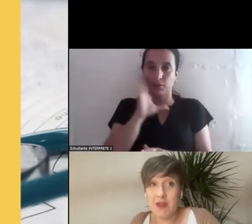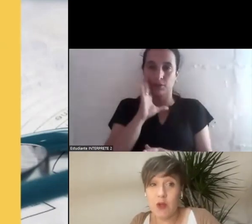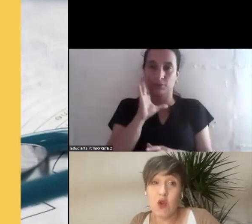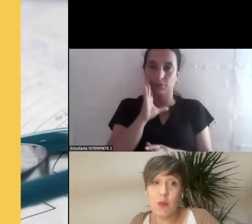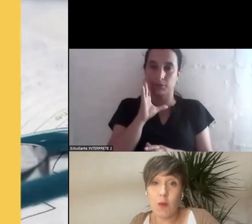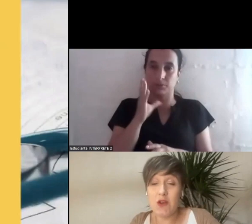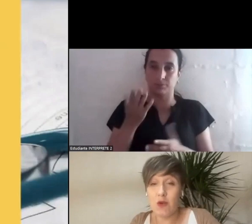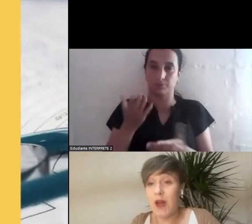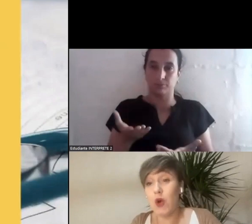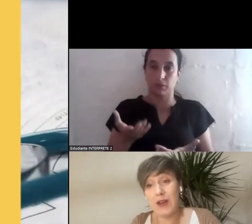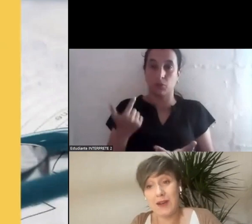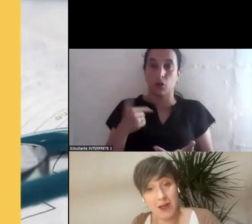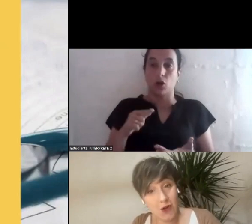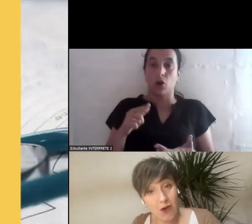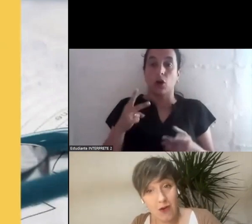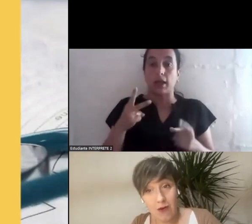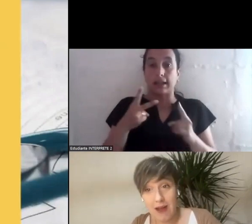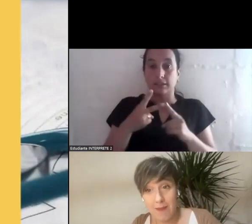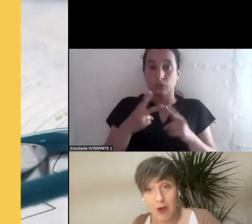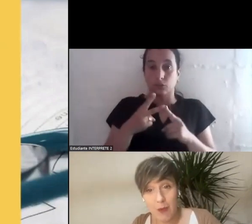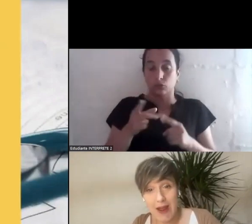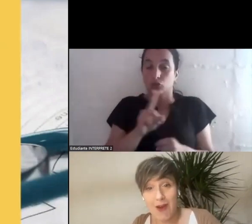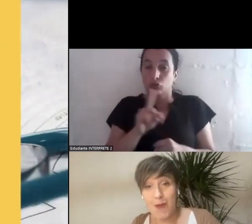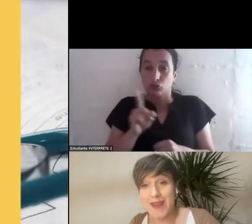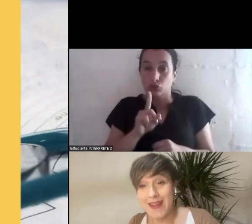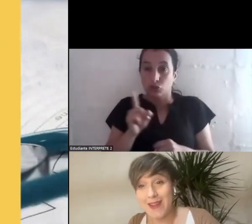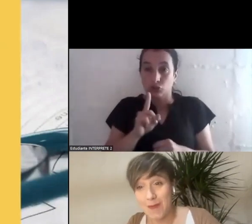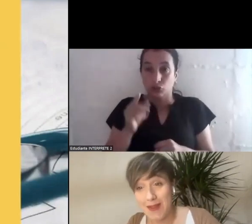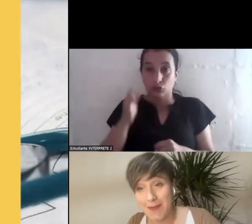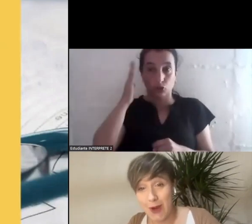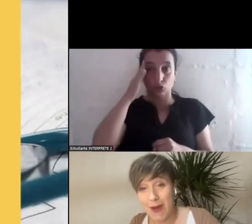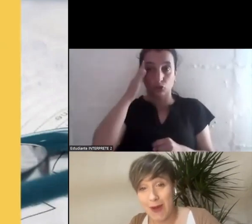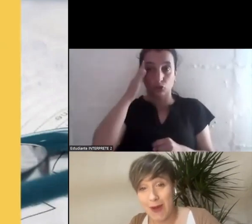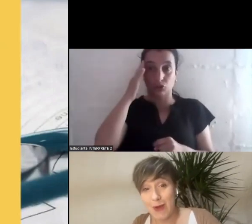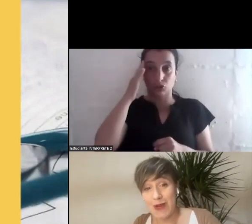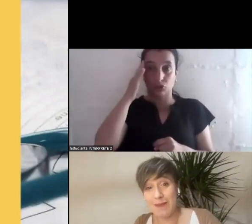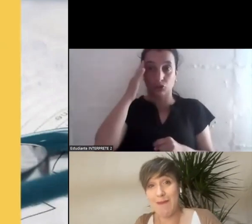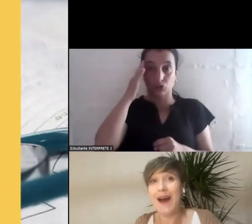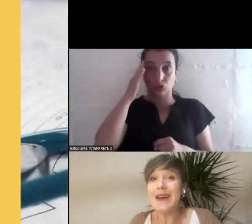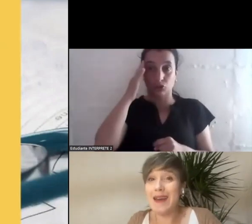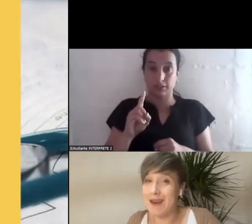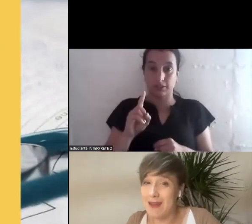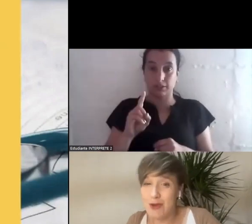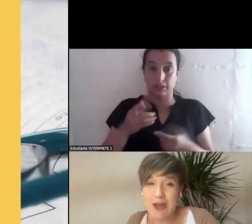a veces puede ser un poco más complejo, otras veces no, como el ejemplo que ponía la compañera anteriormente, por ejemplo, esa